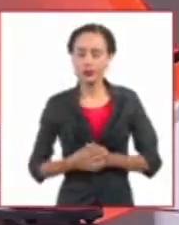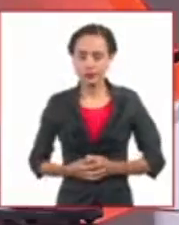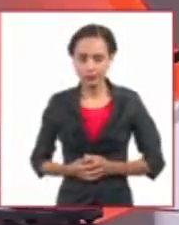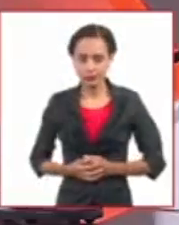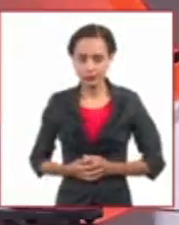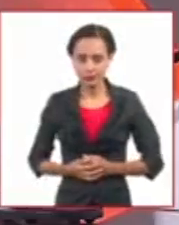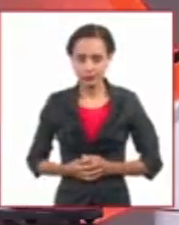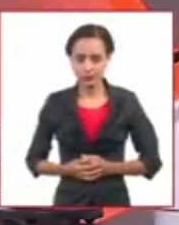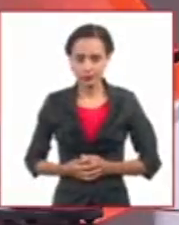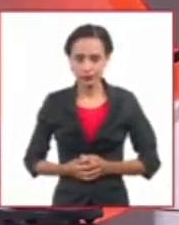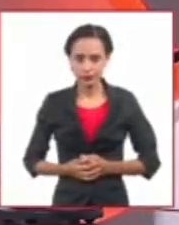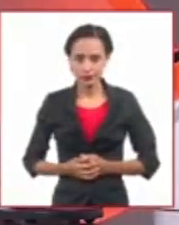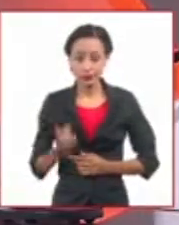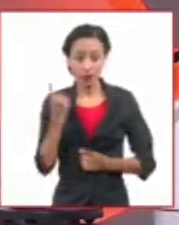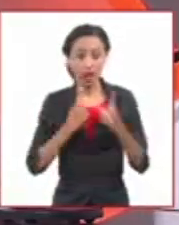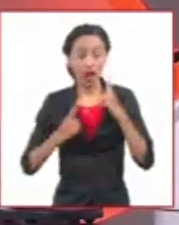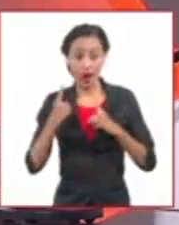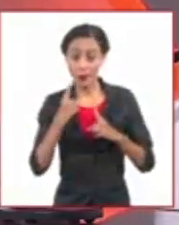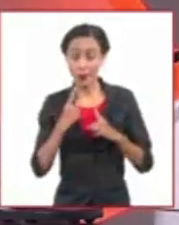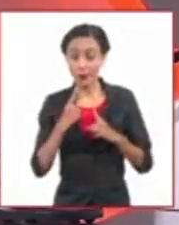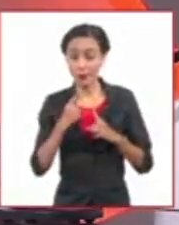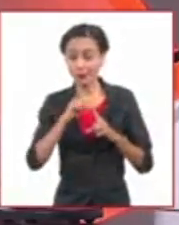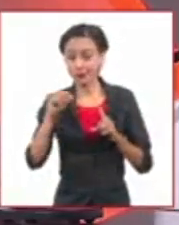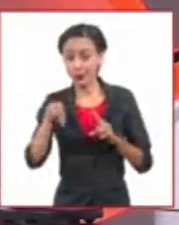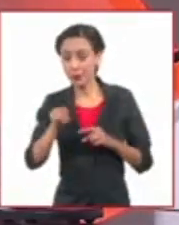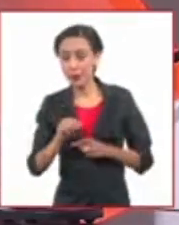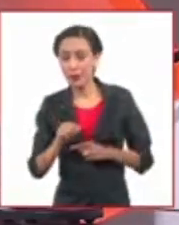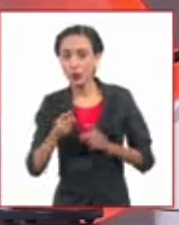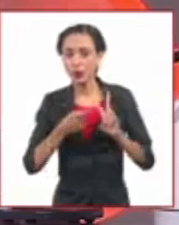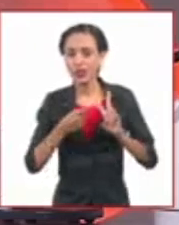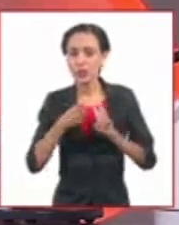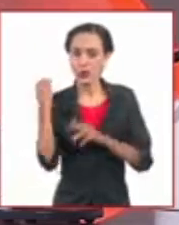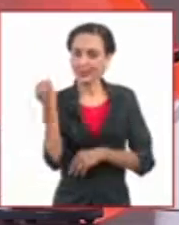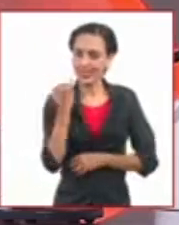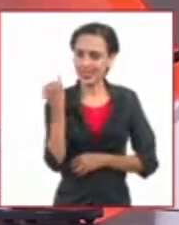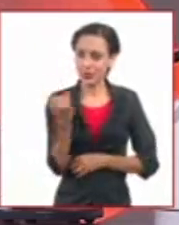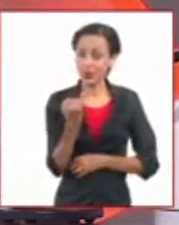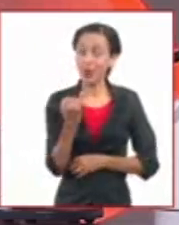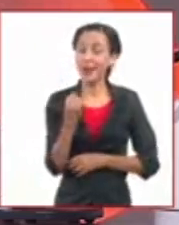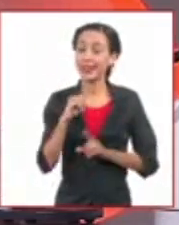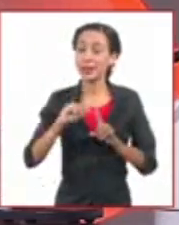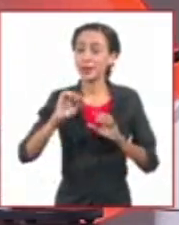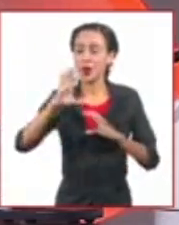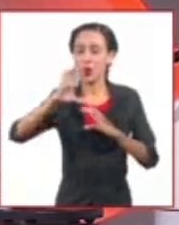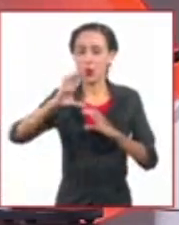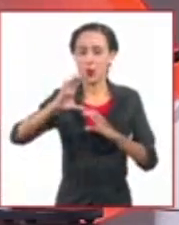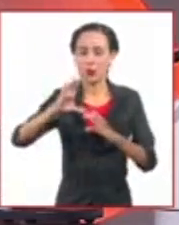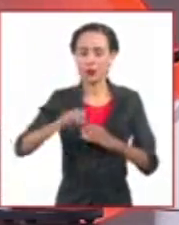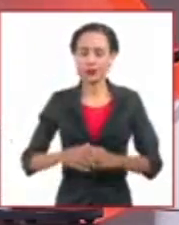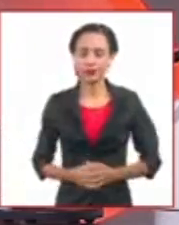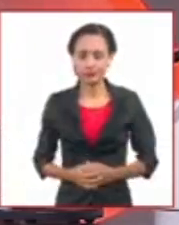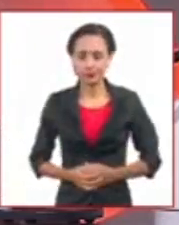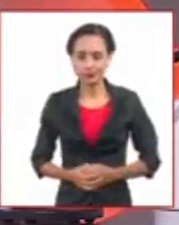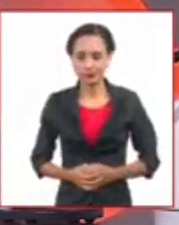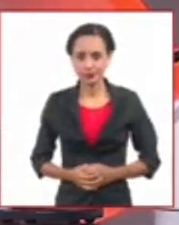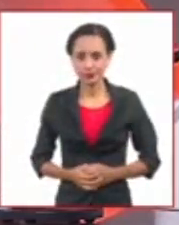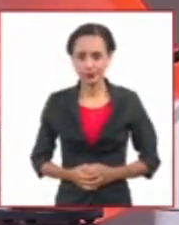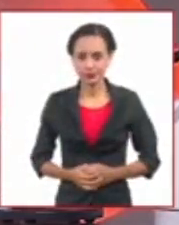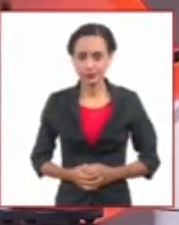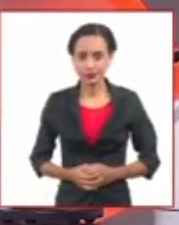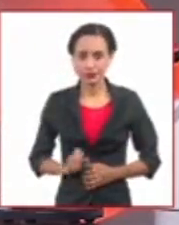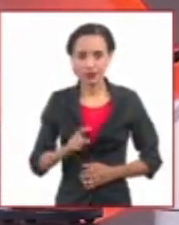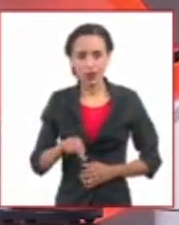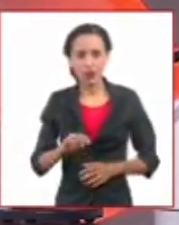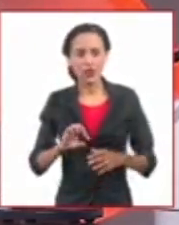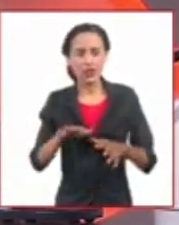bueno son algunas de las visiones de televisoras internacionales sobre esta cumbre en qué contexto se da este evento sobre